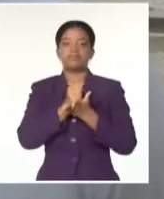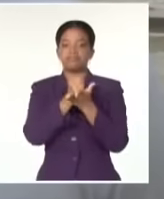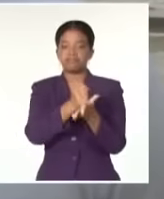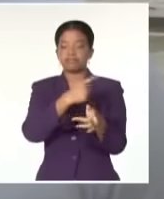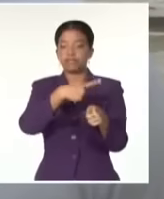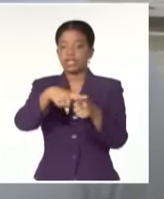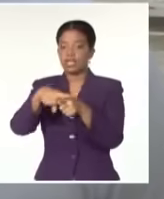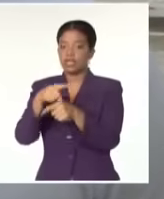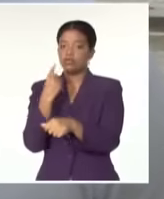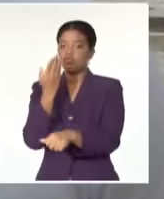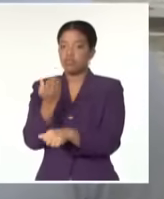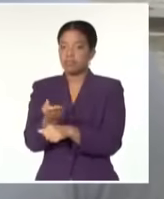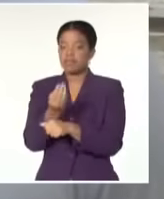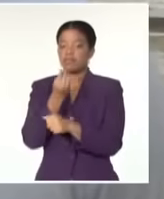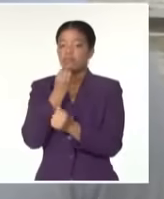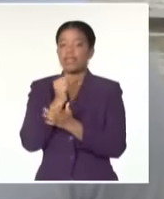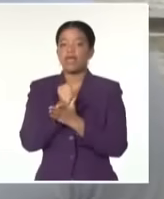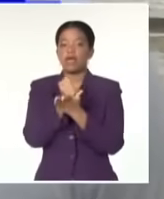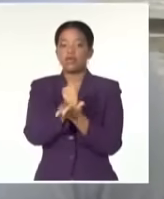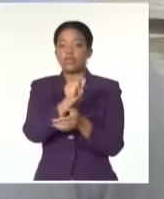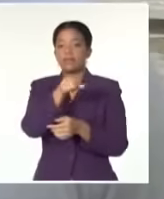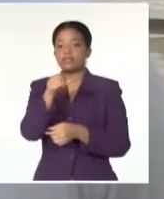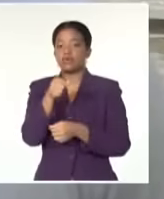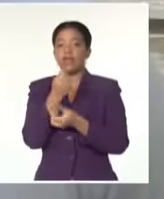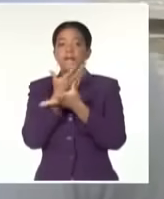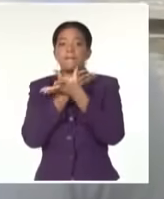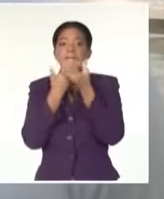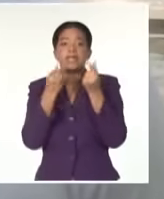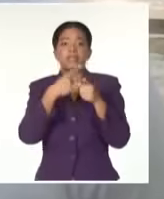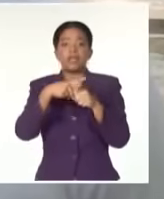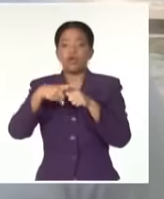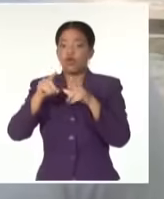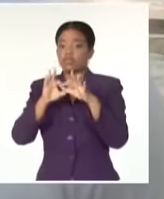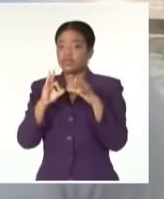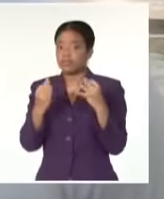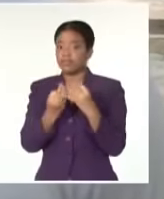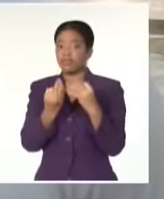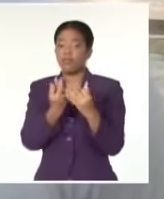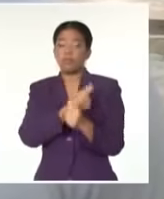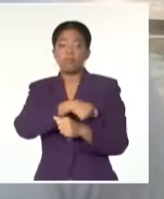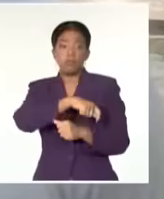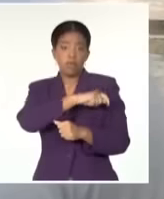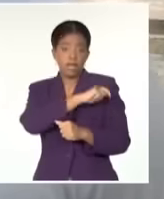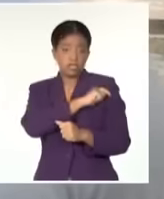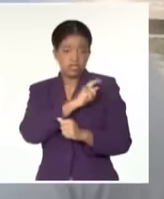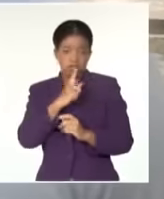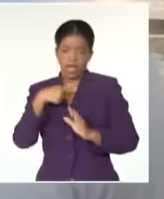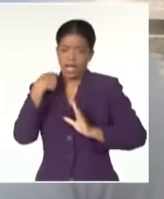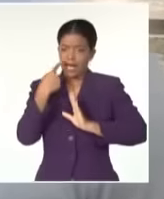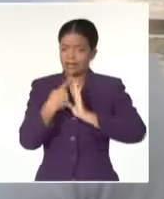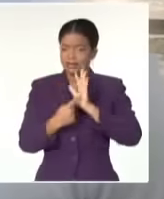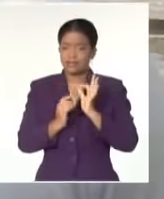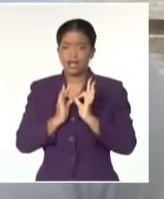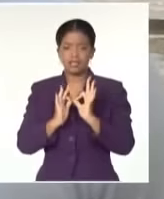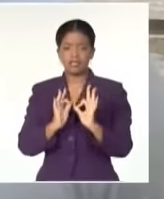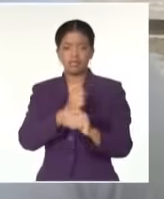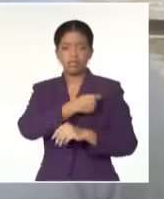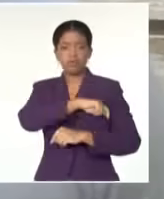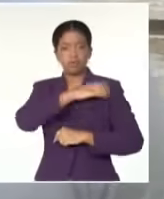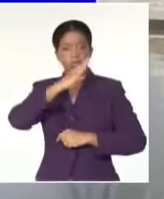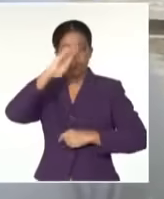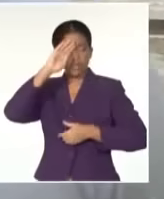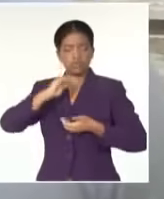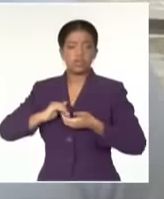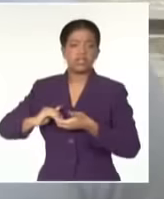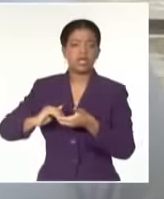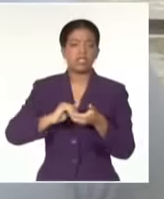que puedan ayudar a las personas que perdieron todos sus bienes. Y la población enseguida, como nos caracteriza a los cubanos, solidarios, empezaron a recoger